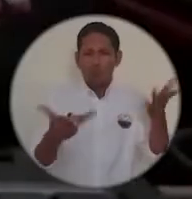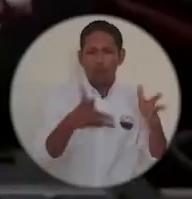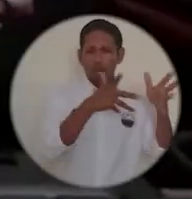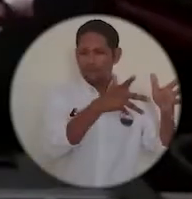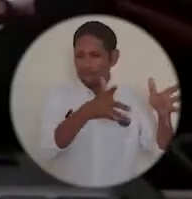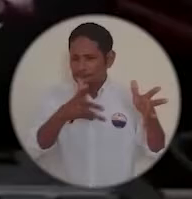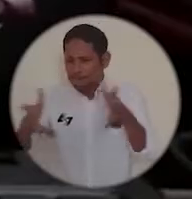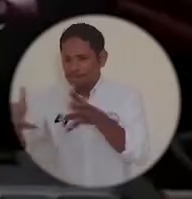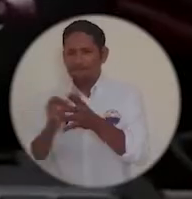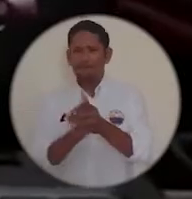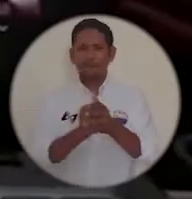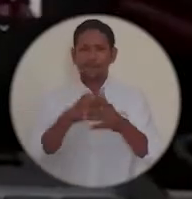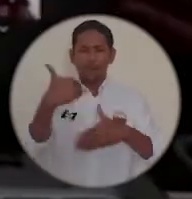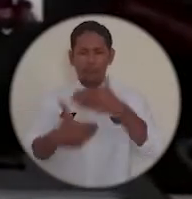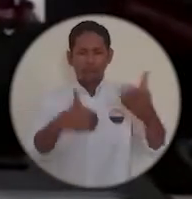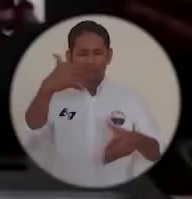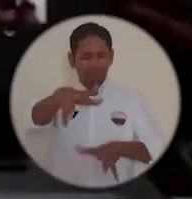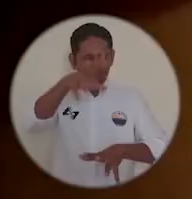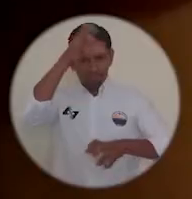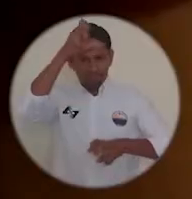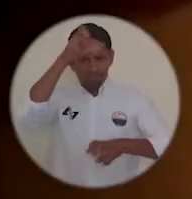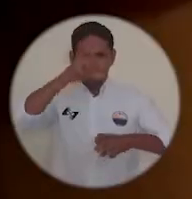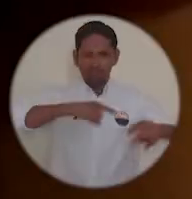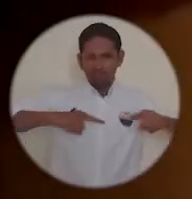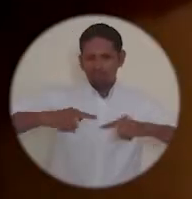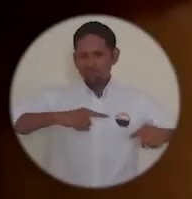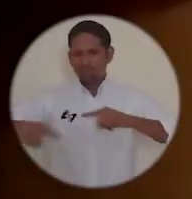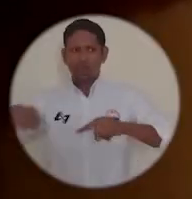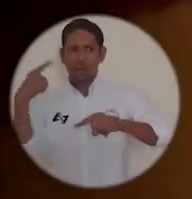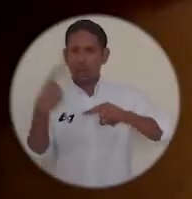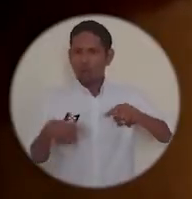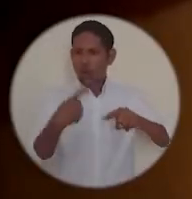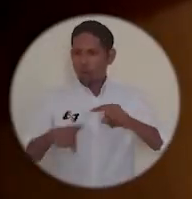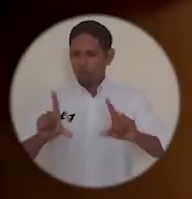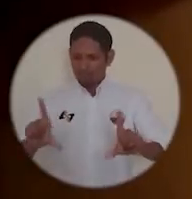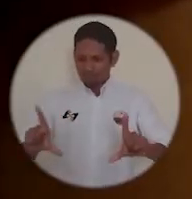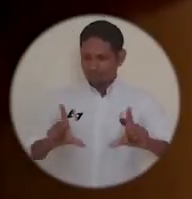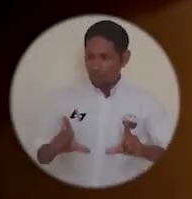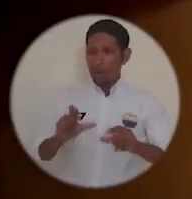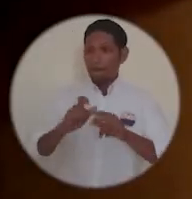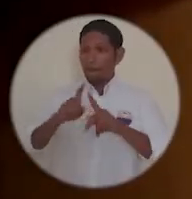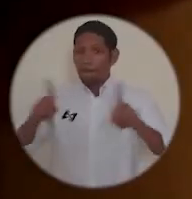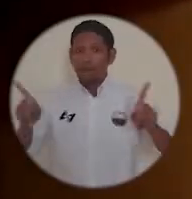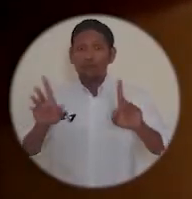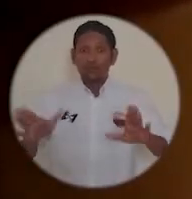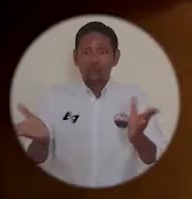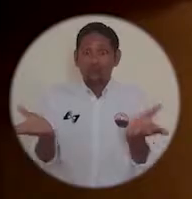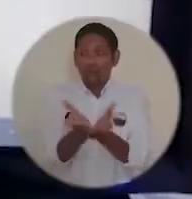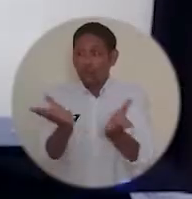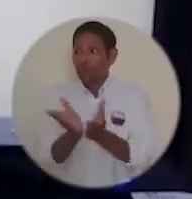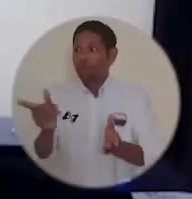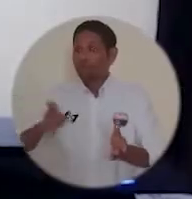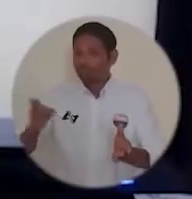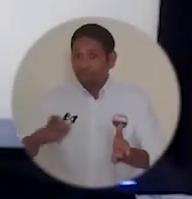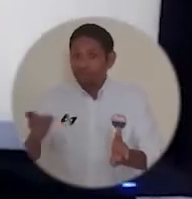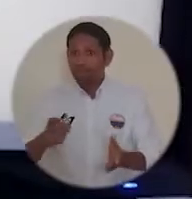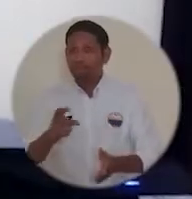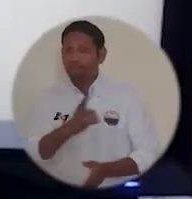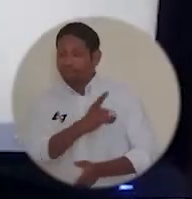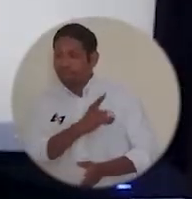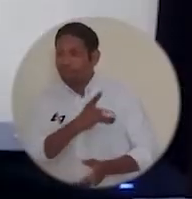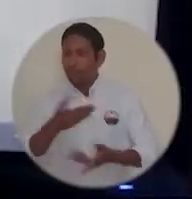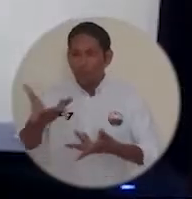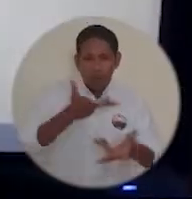prácticas formativas y profesionales, trámites de grado, atención a la comunidad universitaria durante el periodo de aislamiento obligatorio, entre otros